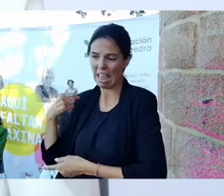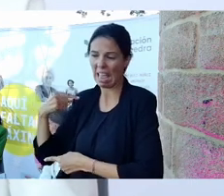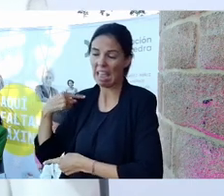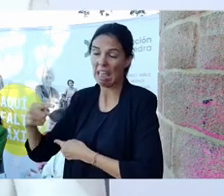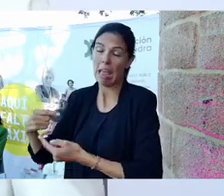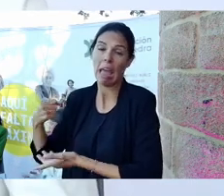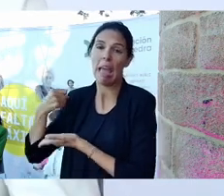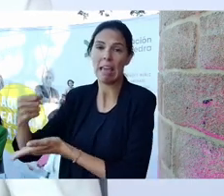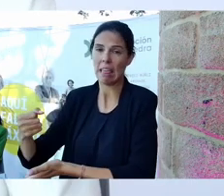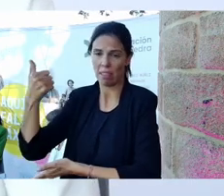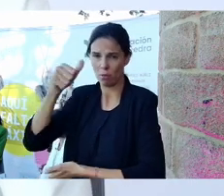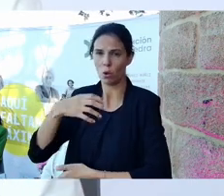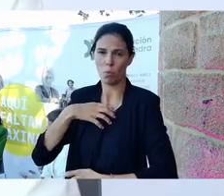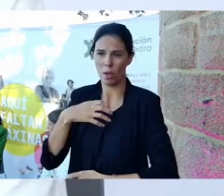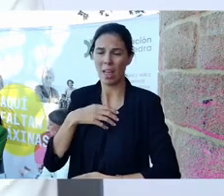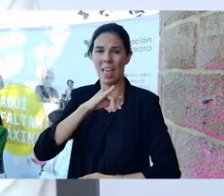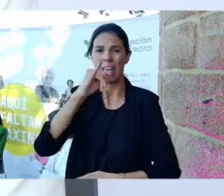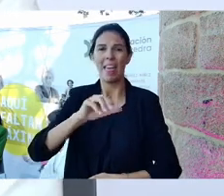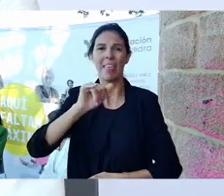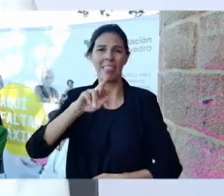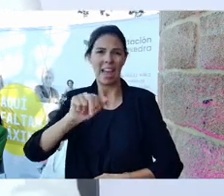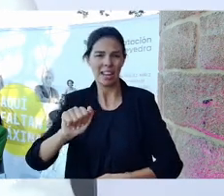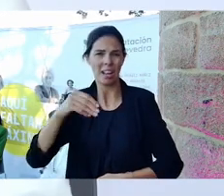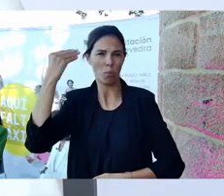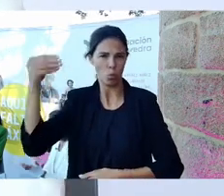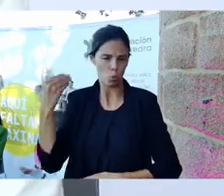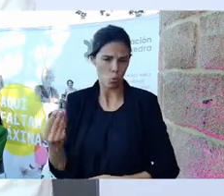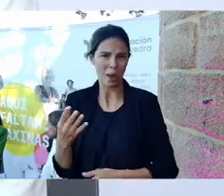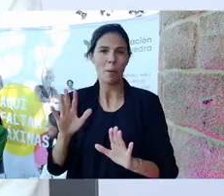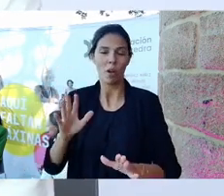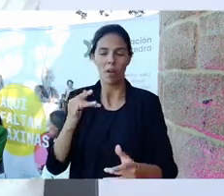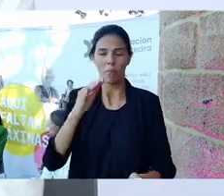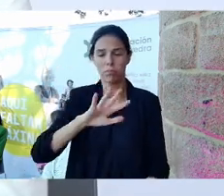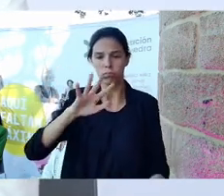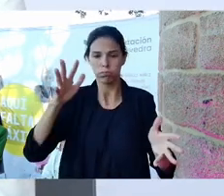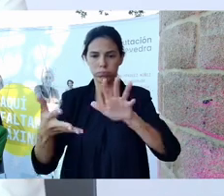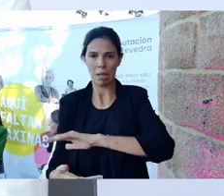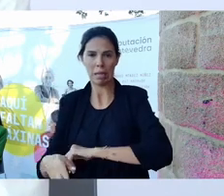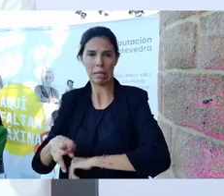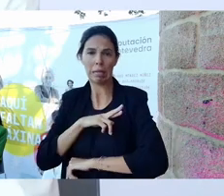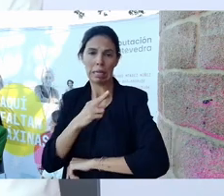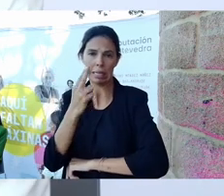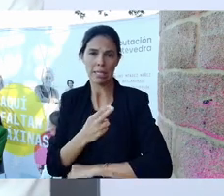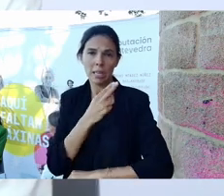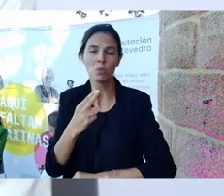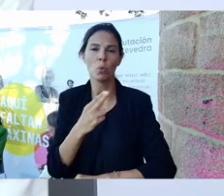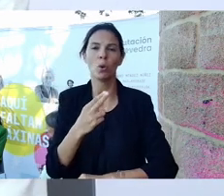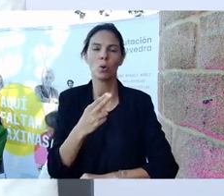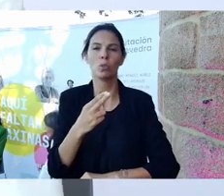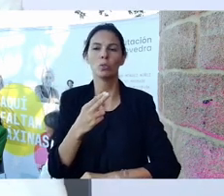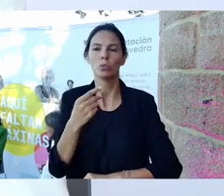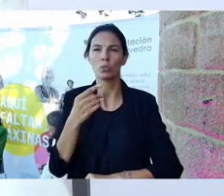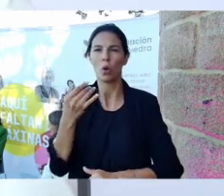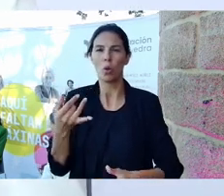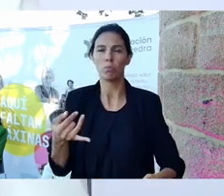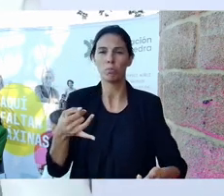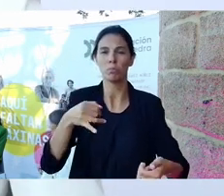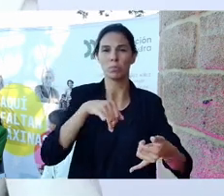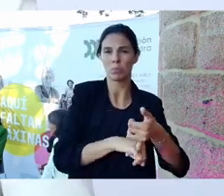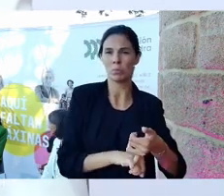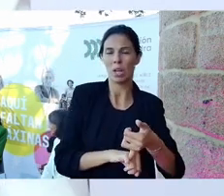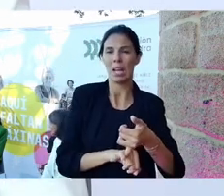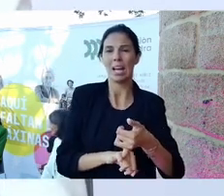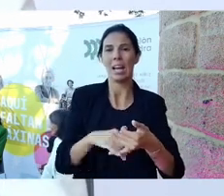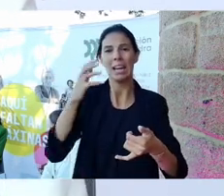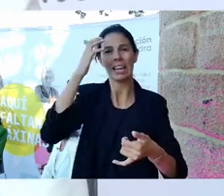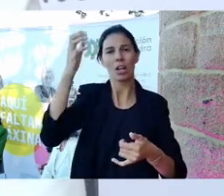matrimonio. Incluso Zaida, que era mora, pero se convirtió, era musulmana, pero se convirtió al cristianismo, se desposó con